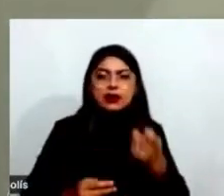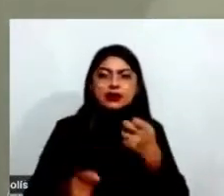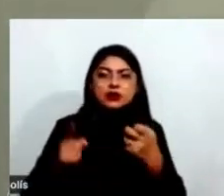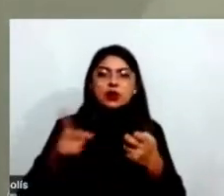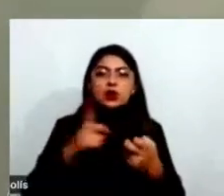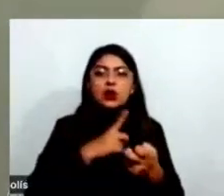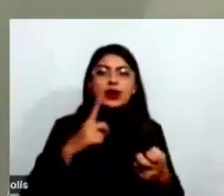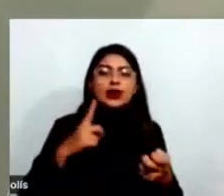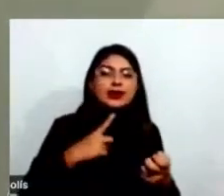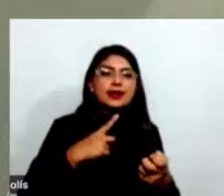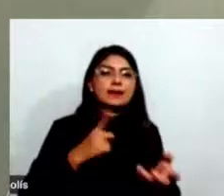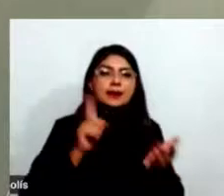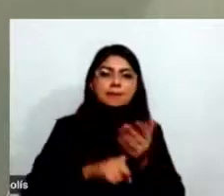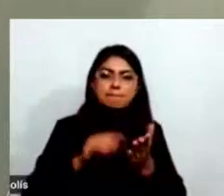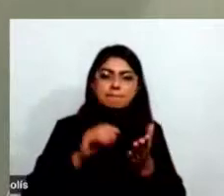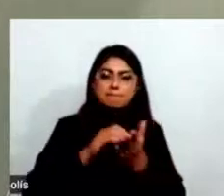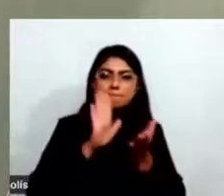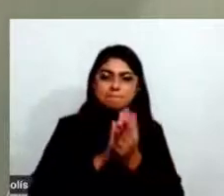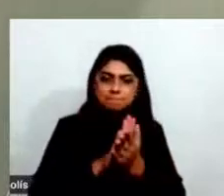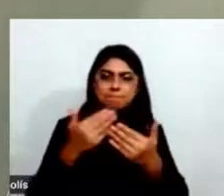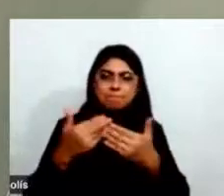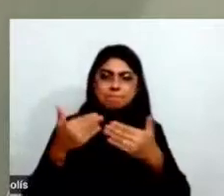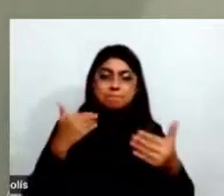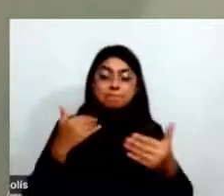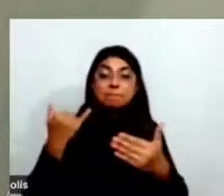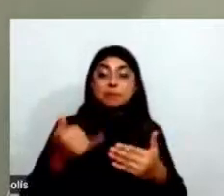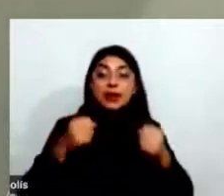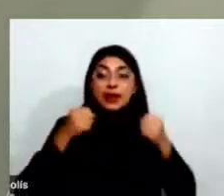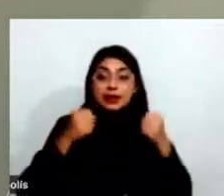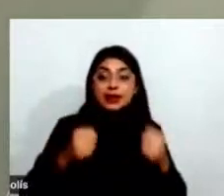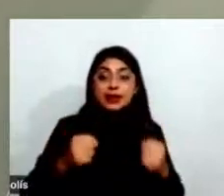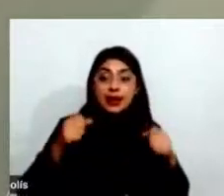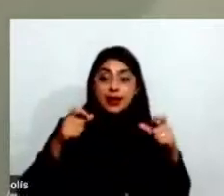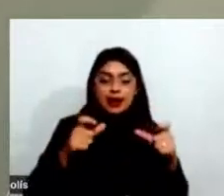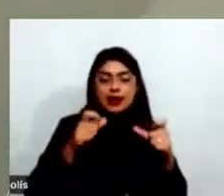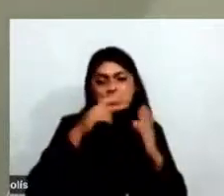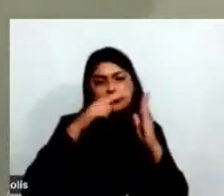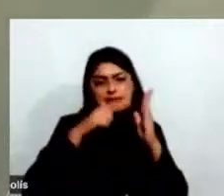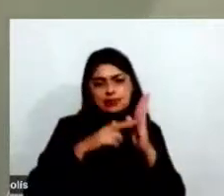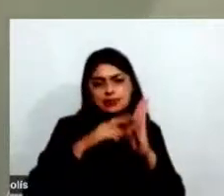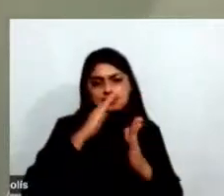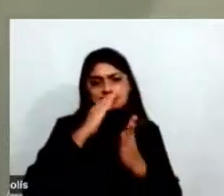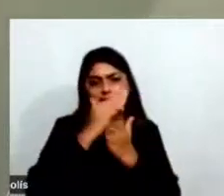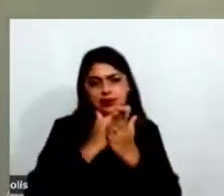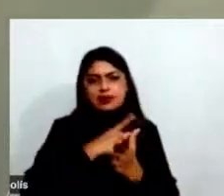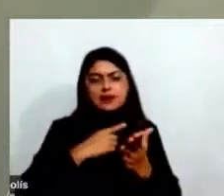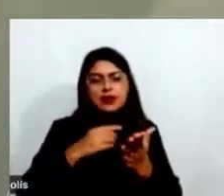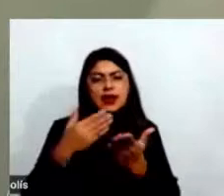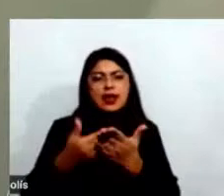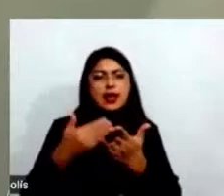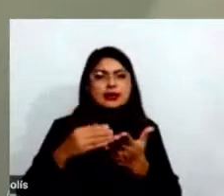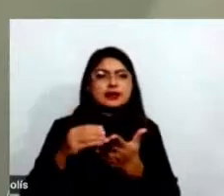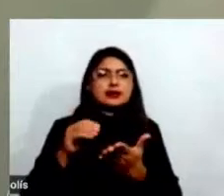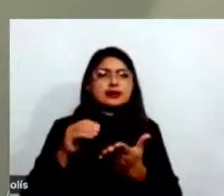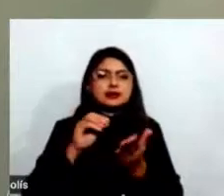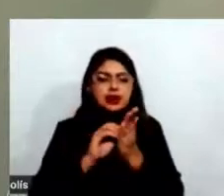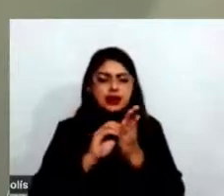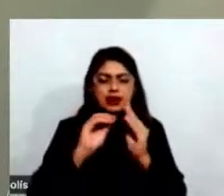digamos las garantías tienen que estar más claramente aseguradas en el marco de ese proceso disciplinario. Entonces yo creo que eso es un tema también